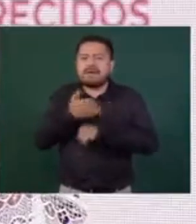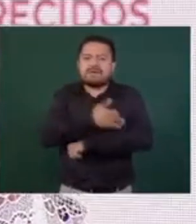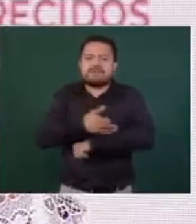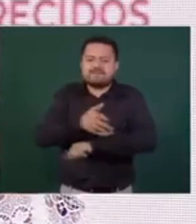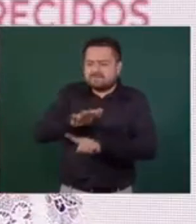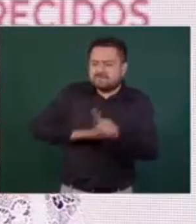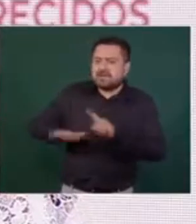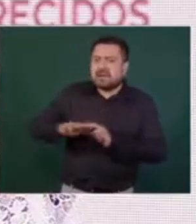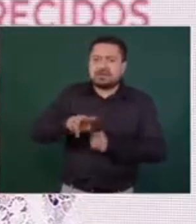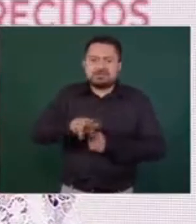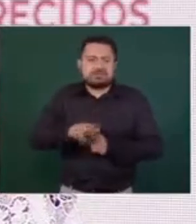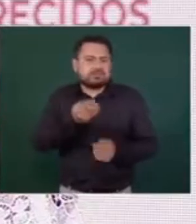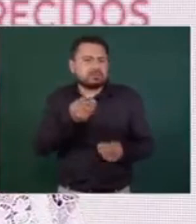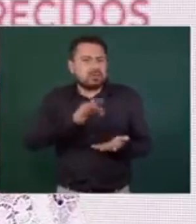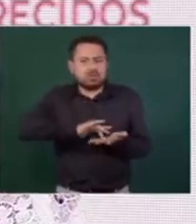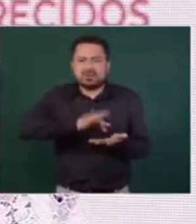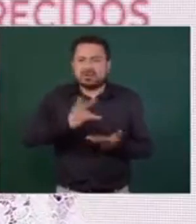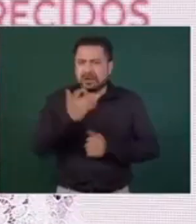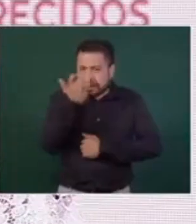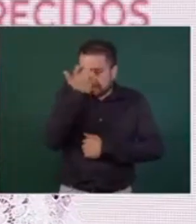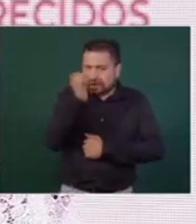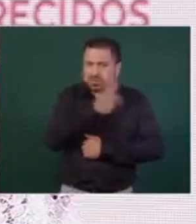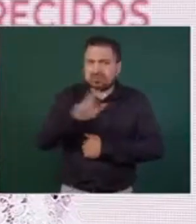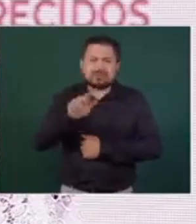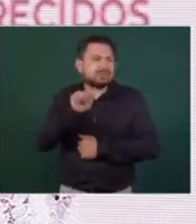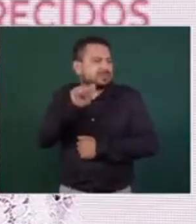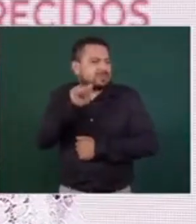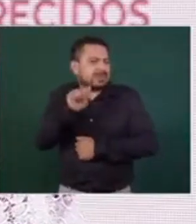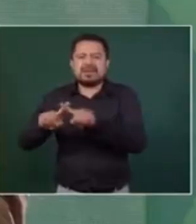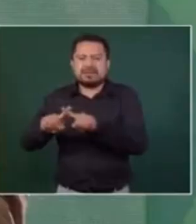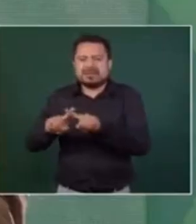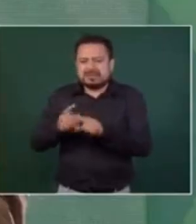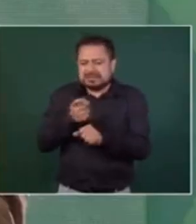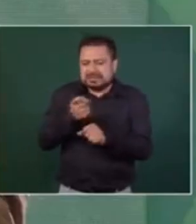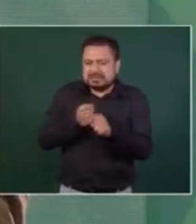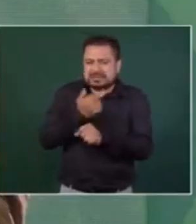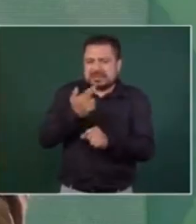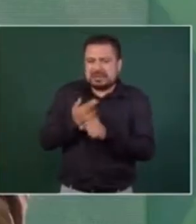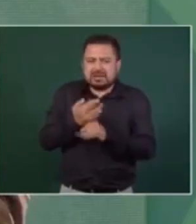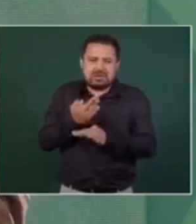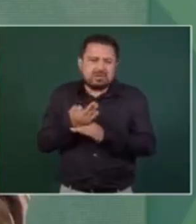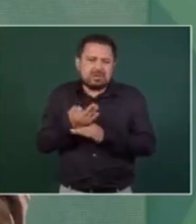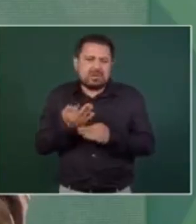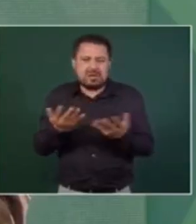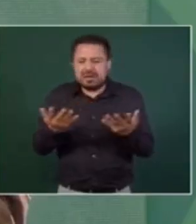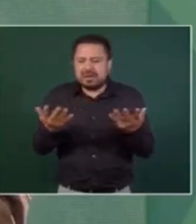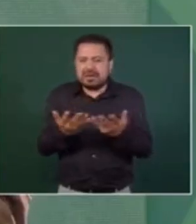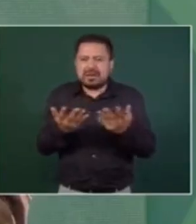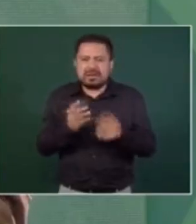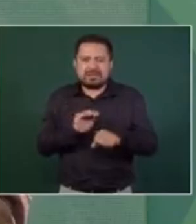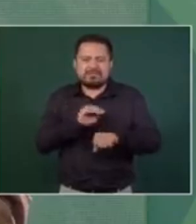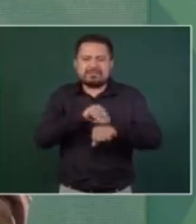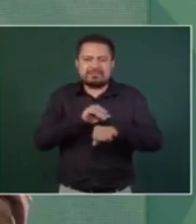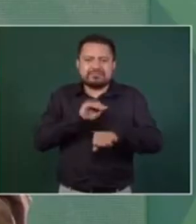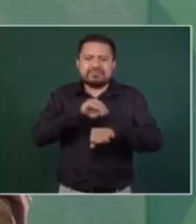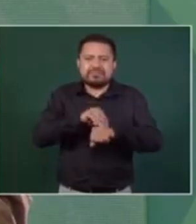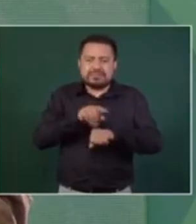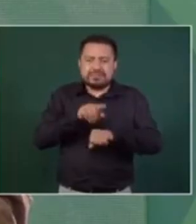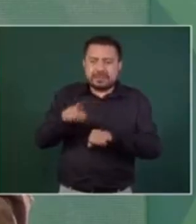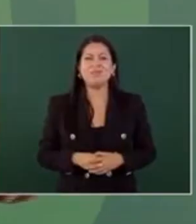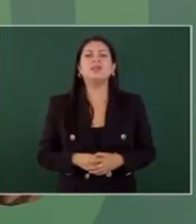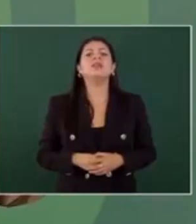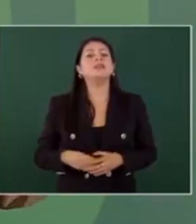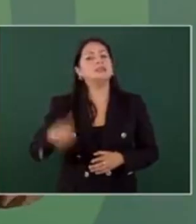Salgado Pineda, tras el impacto del huracán Otis hace 77 días, el presidente de México, Andrés Manuel López